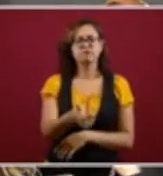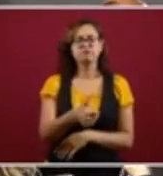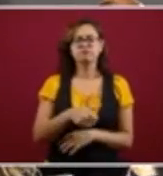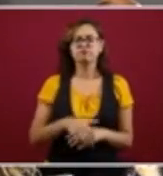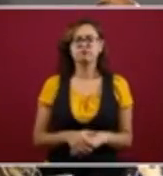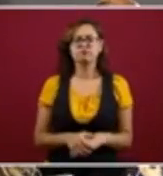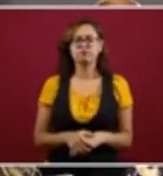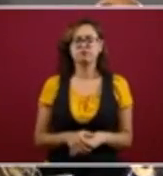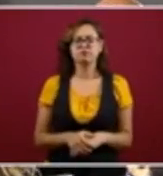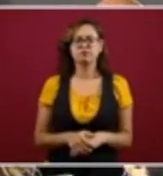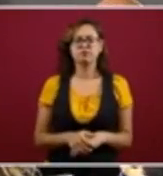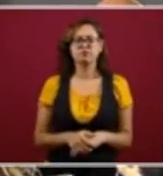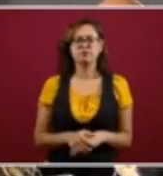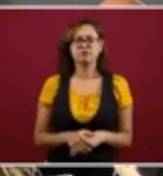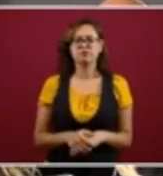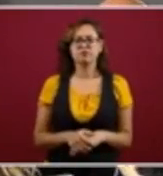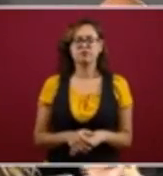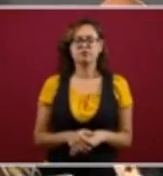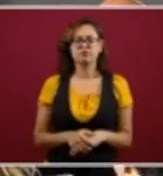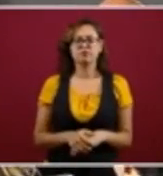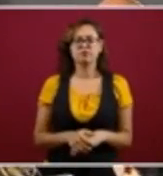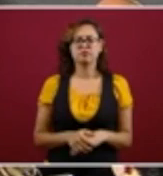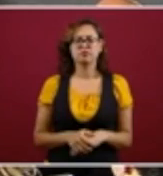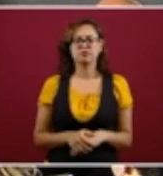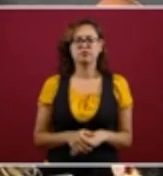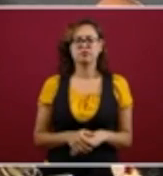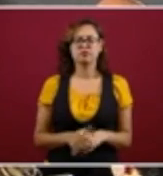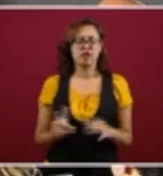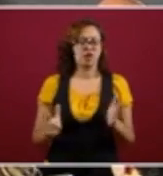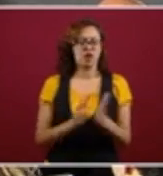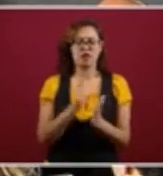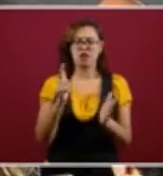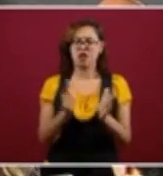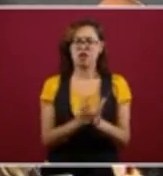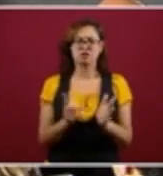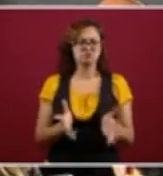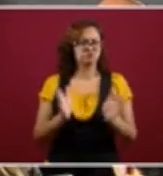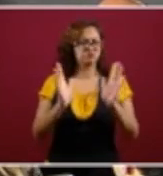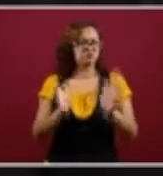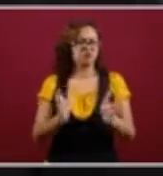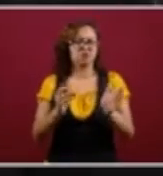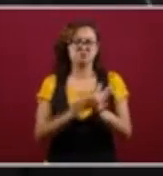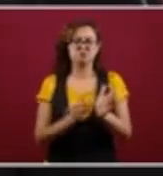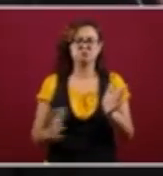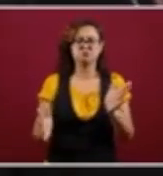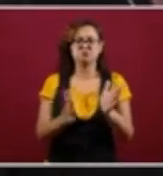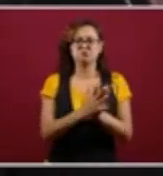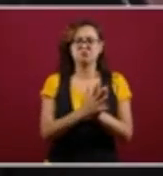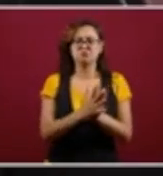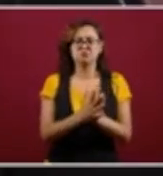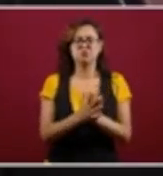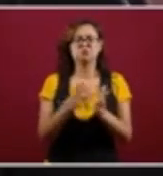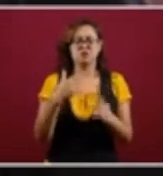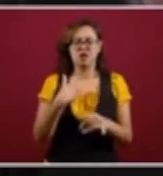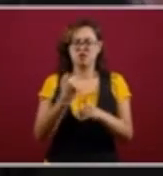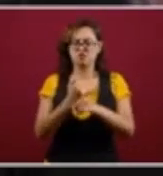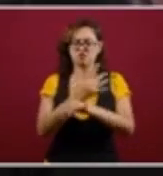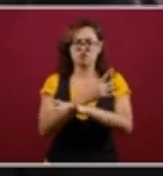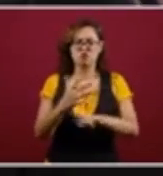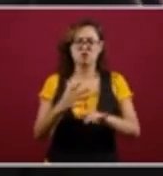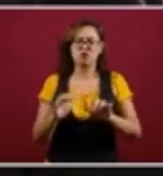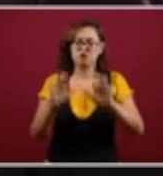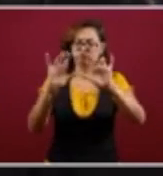Conforme lo establece la ley, yo voy a presentar por escrito